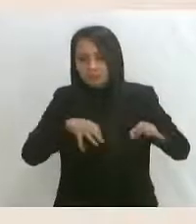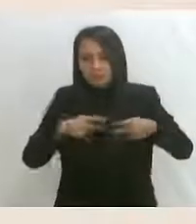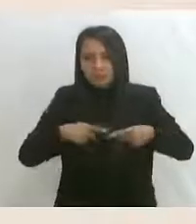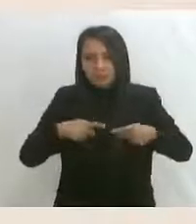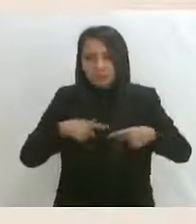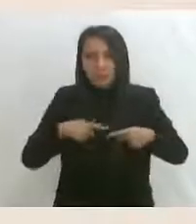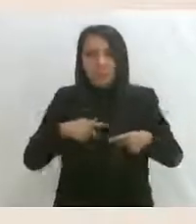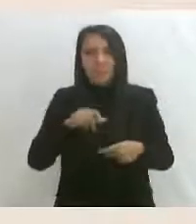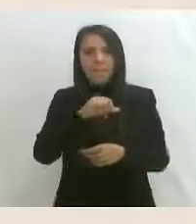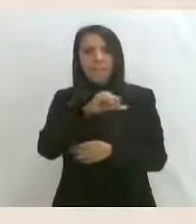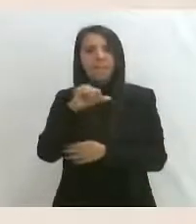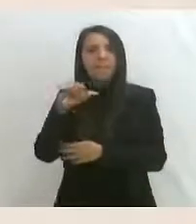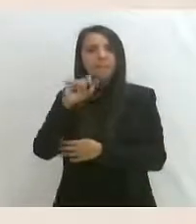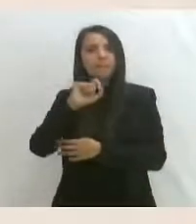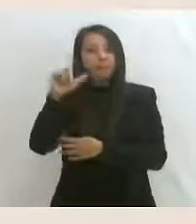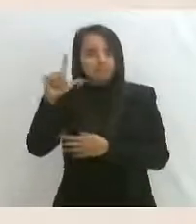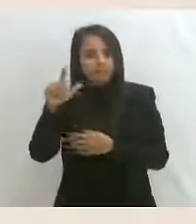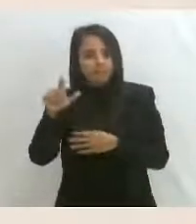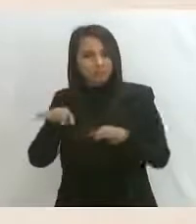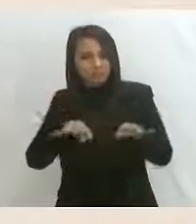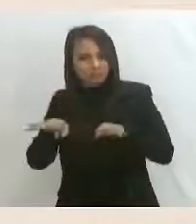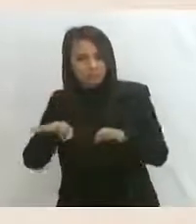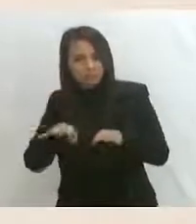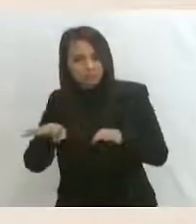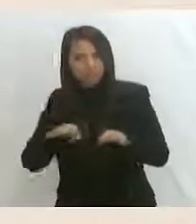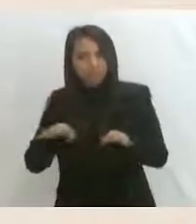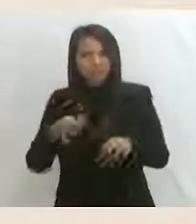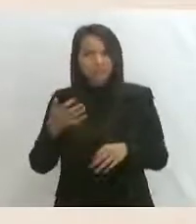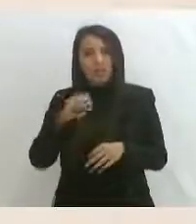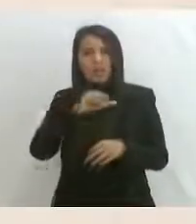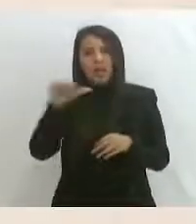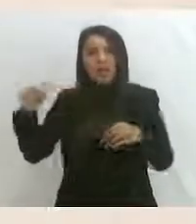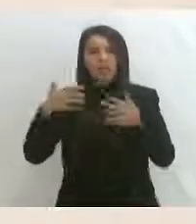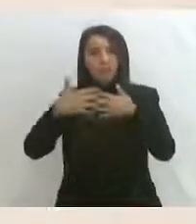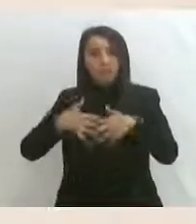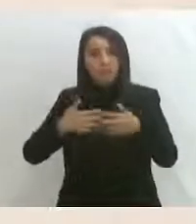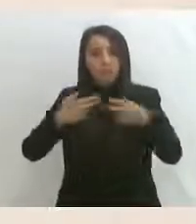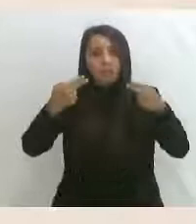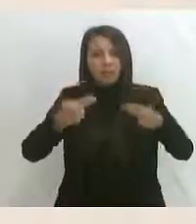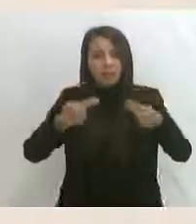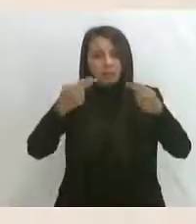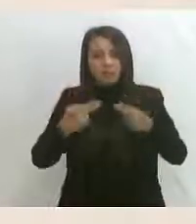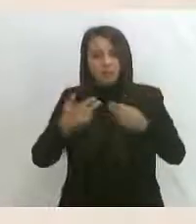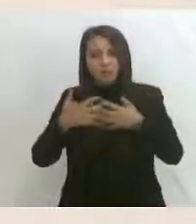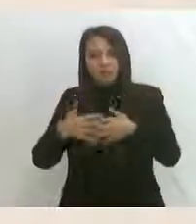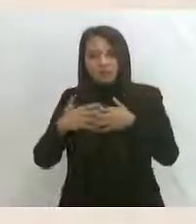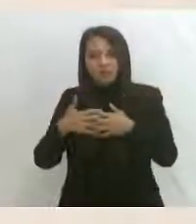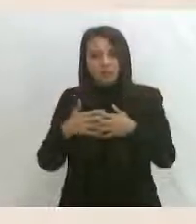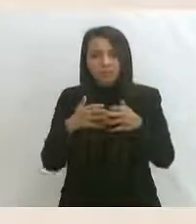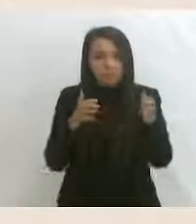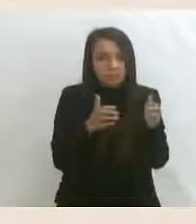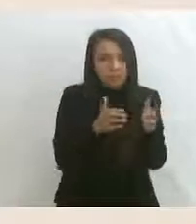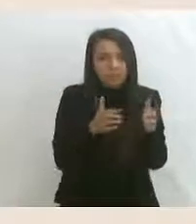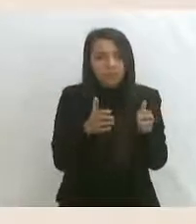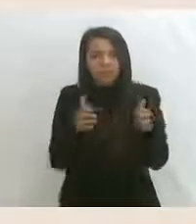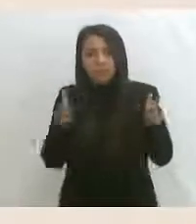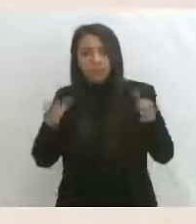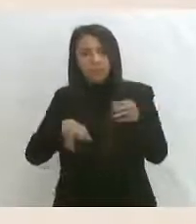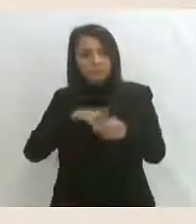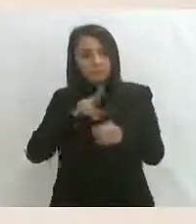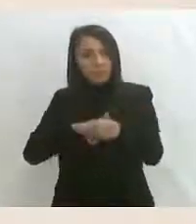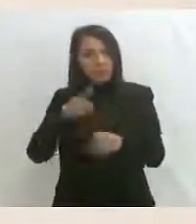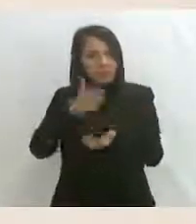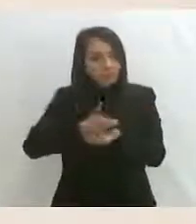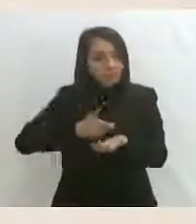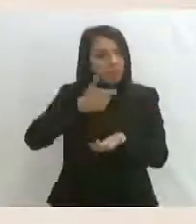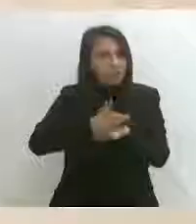el profesional, el pequeño, mediano empresario, pequeño, mediano comerciante, pero los de mero